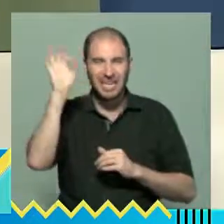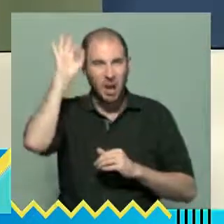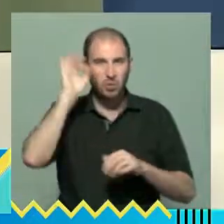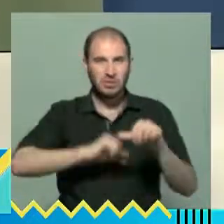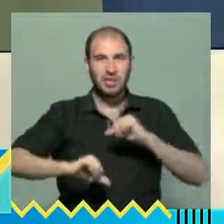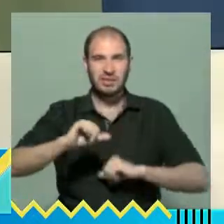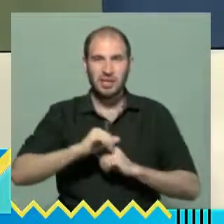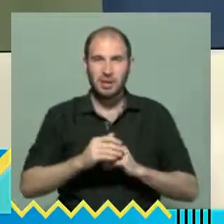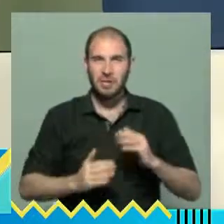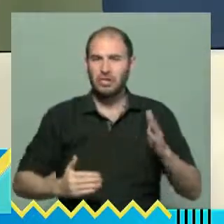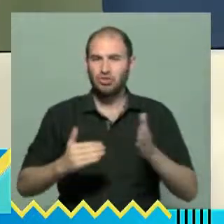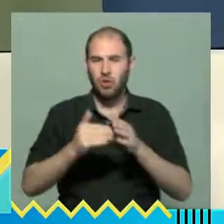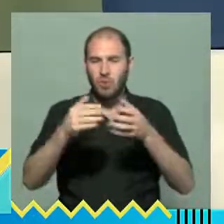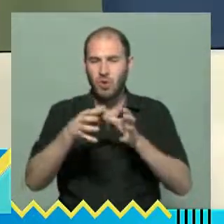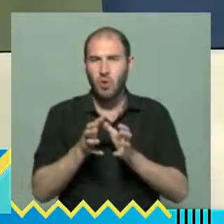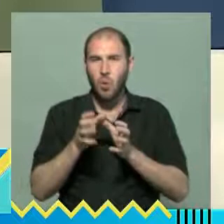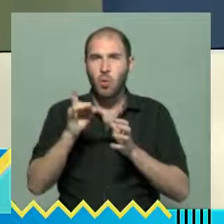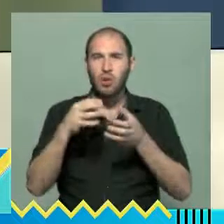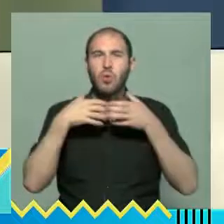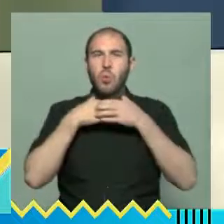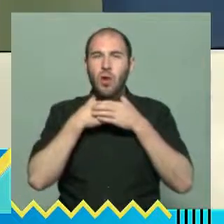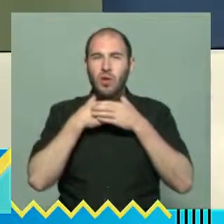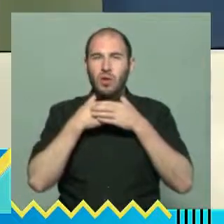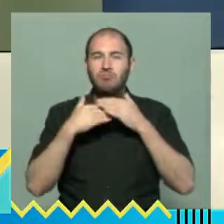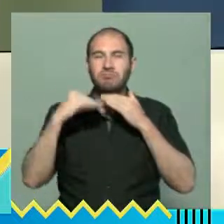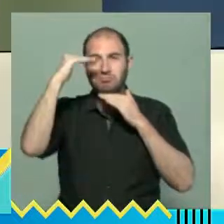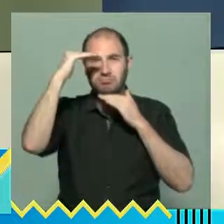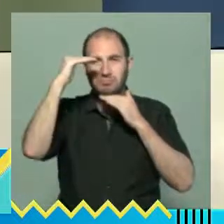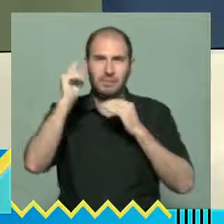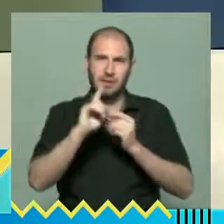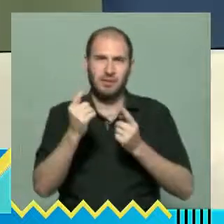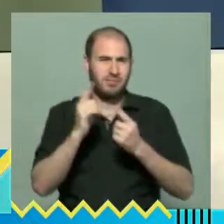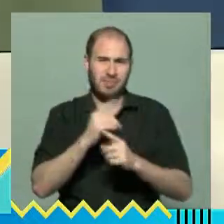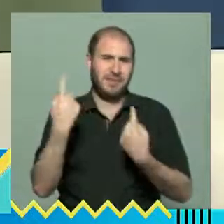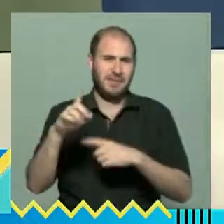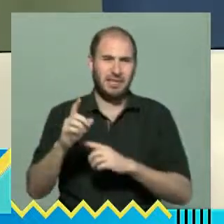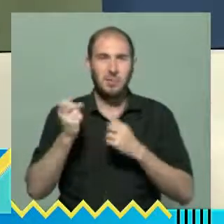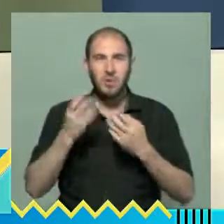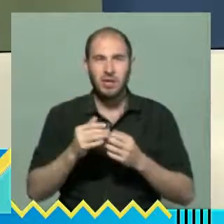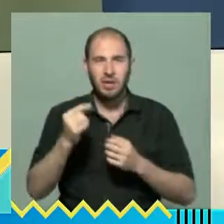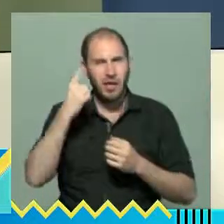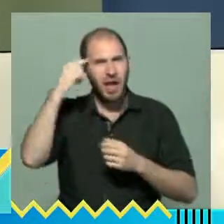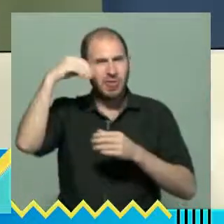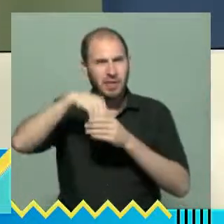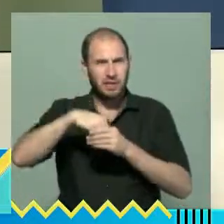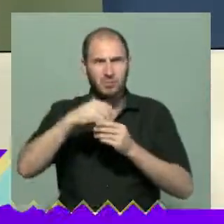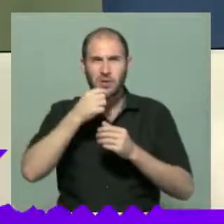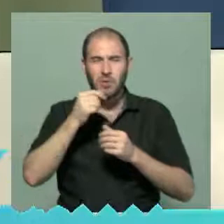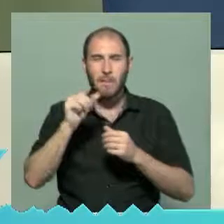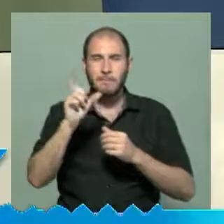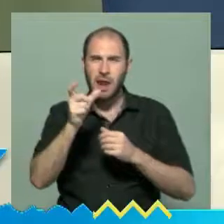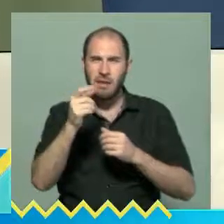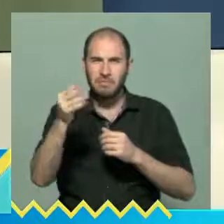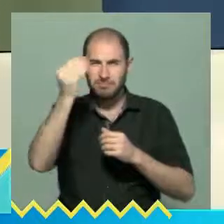tiene un límite geográfico que es el cuello. Y sin embargo, y la verdad que no es así, porque uno en el imaginario, cuando uno escucha la